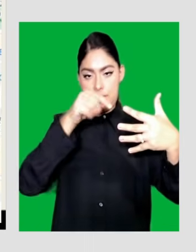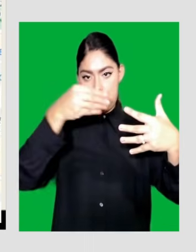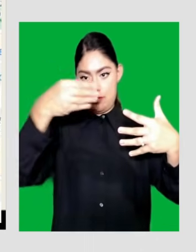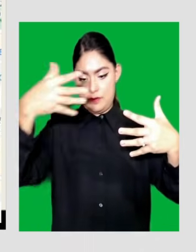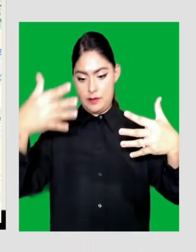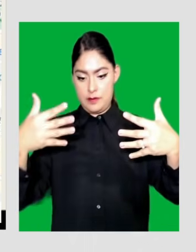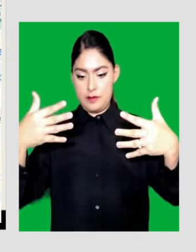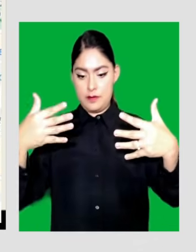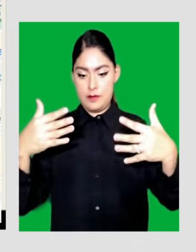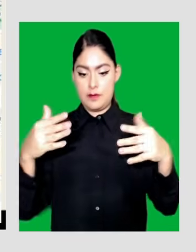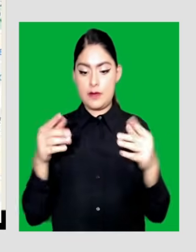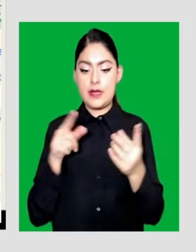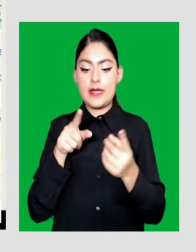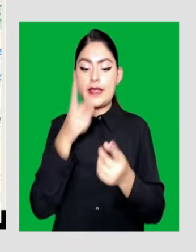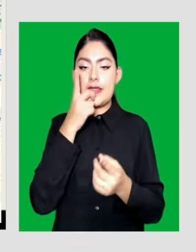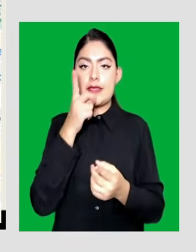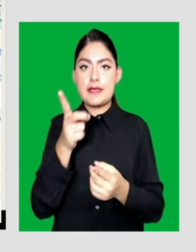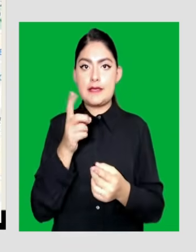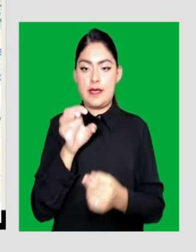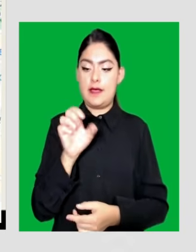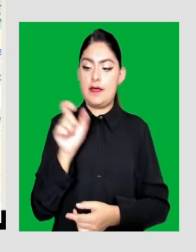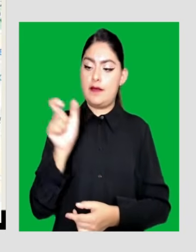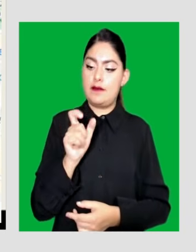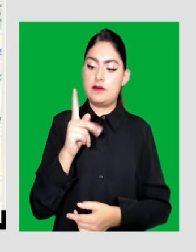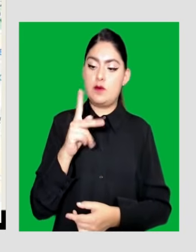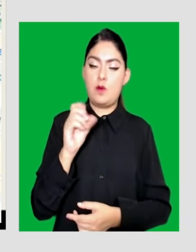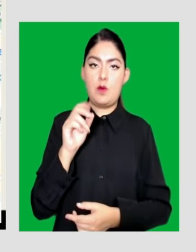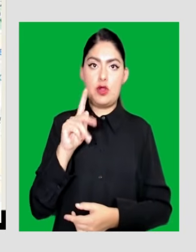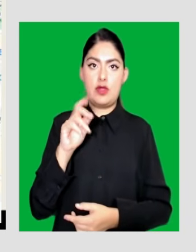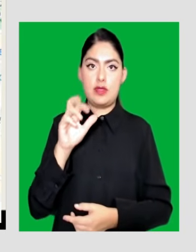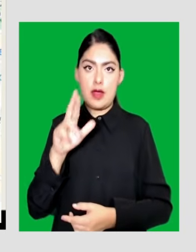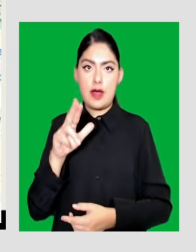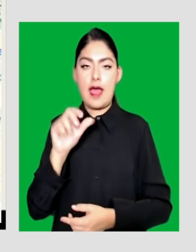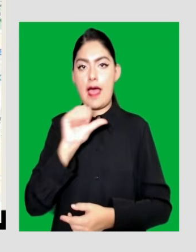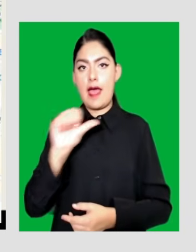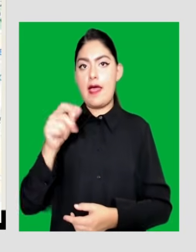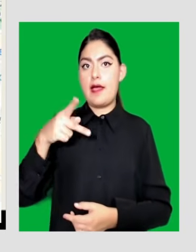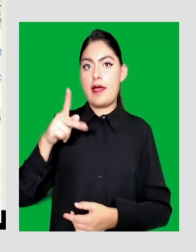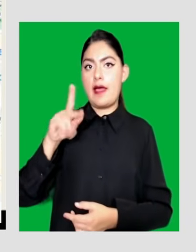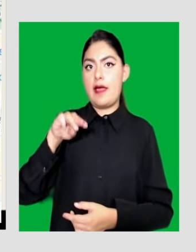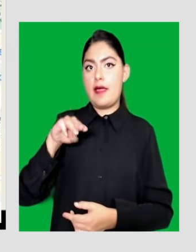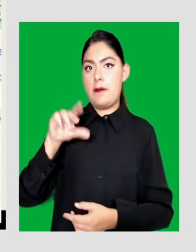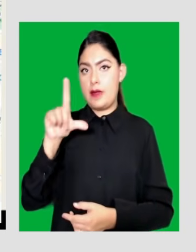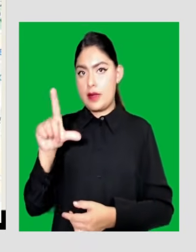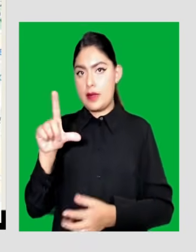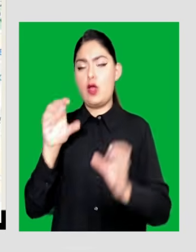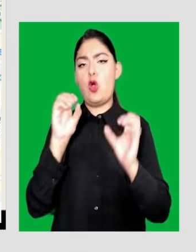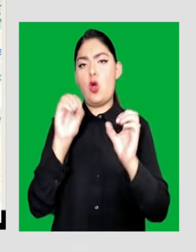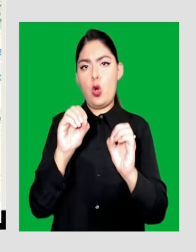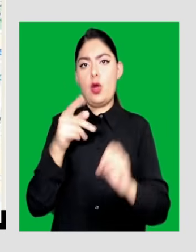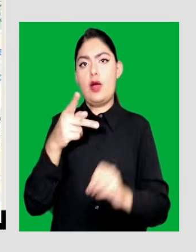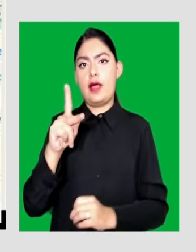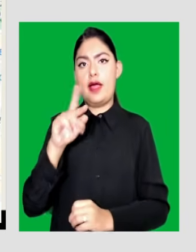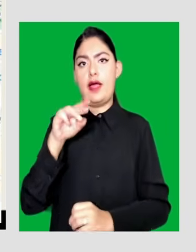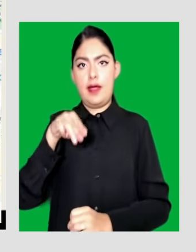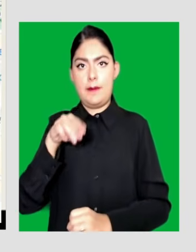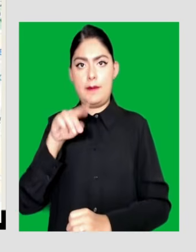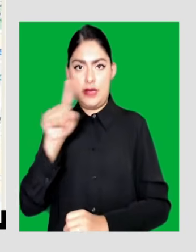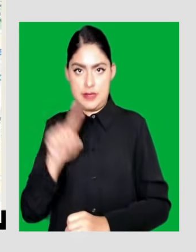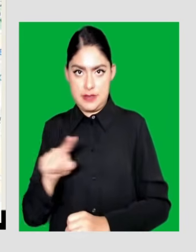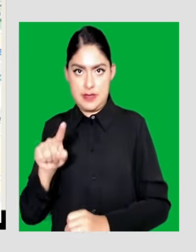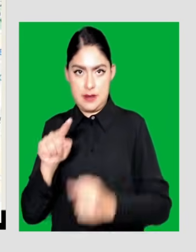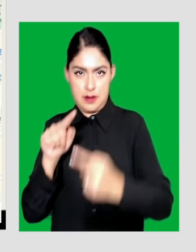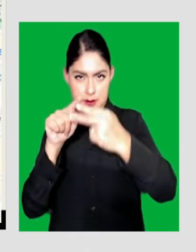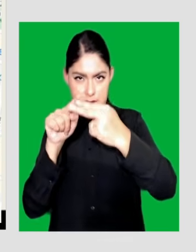archivo. Al lado de donde está el nombre de nuestro proyecto, hay 3 puntos que dicen menú.